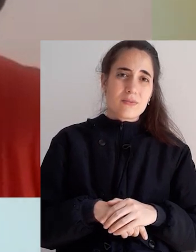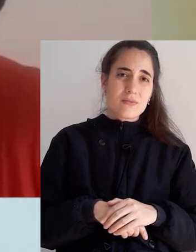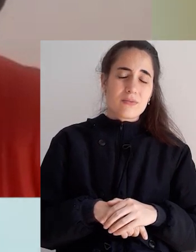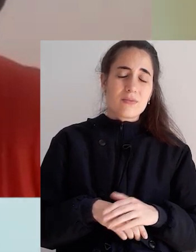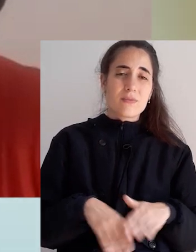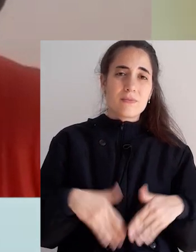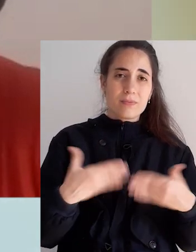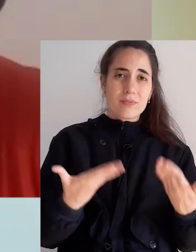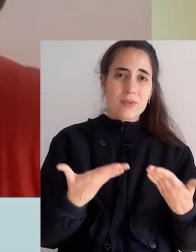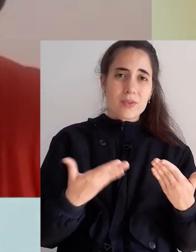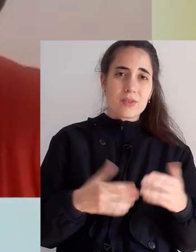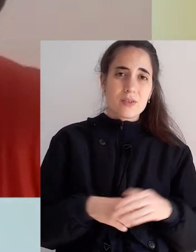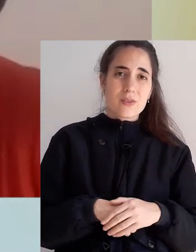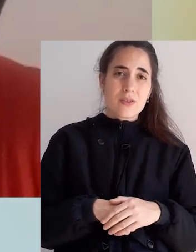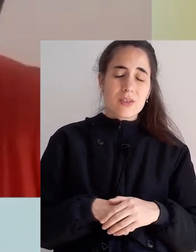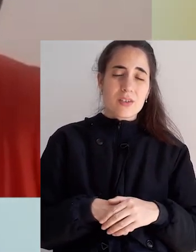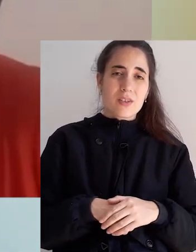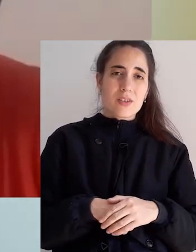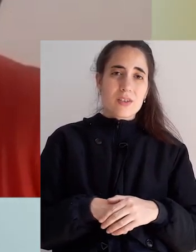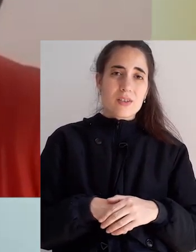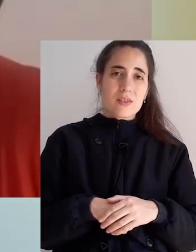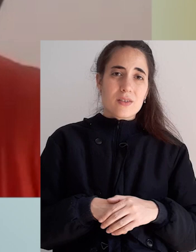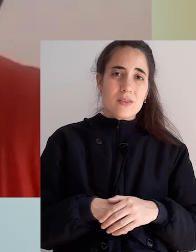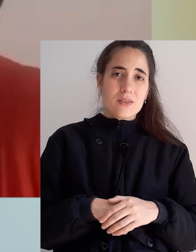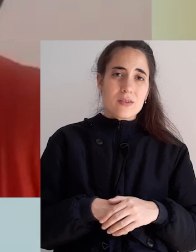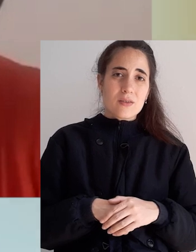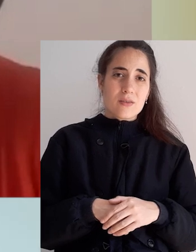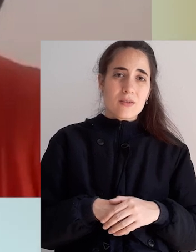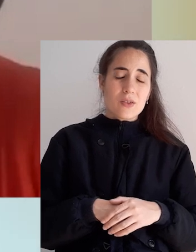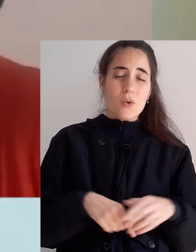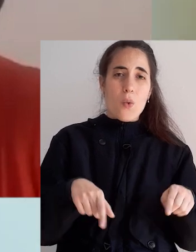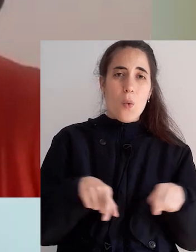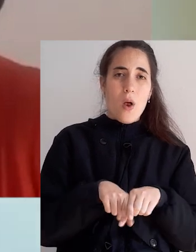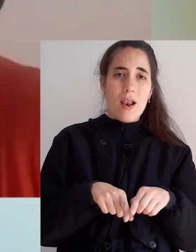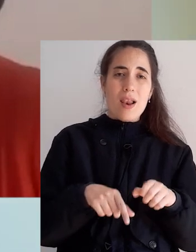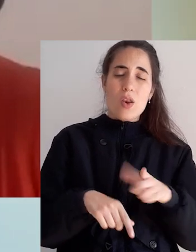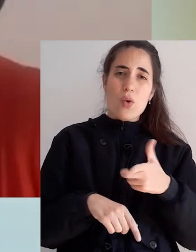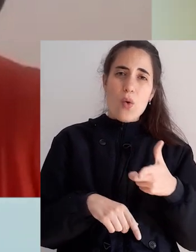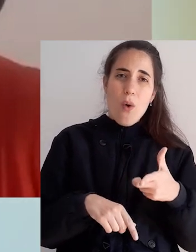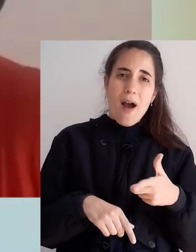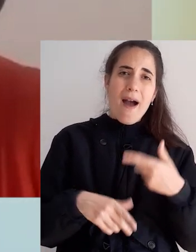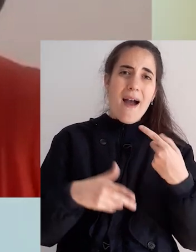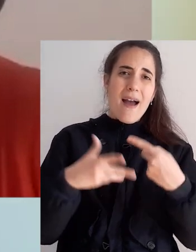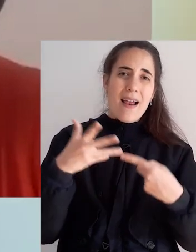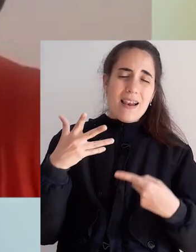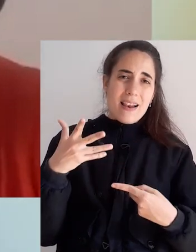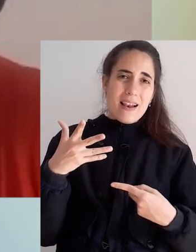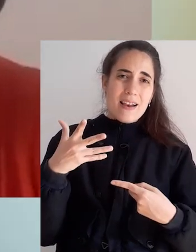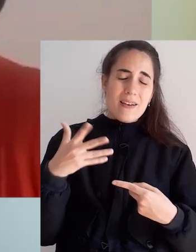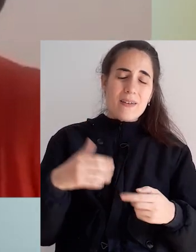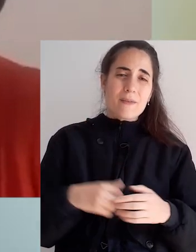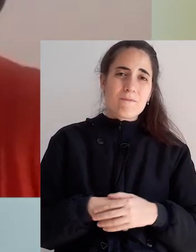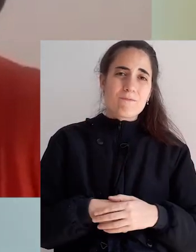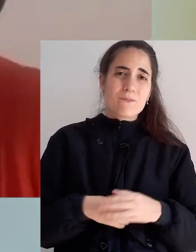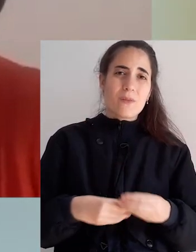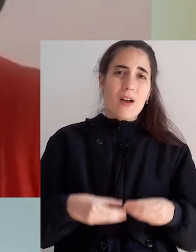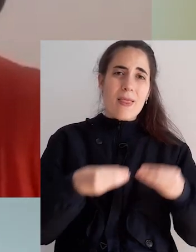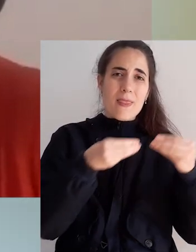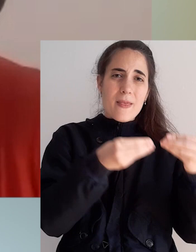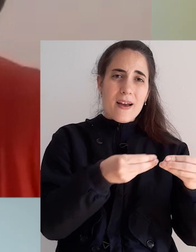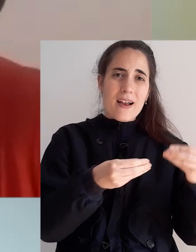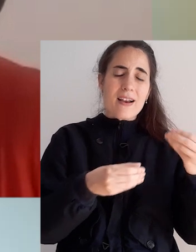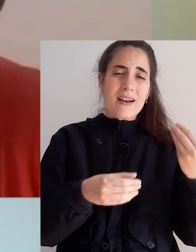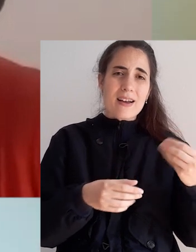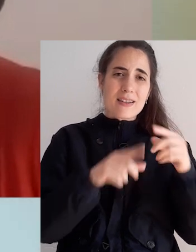así principales, después vendrá toda la normativa, todo el desarrollo, pero la asignación universal